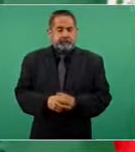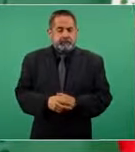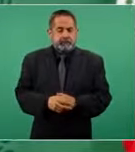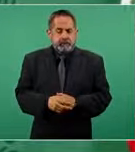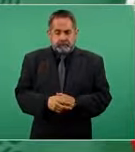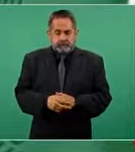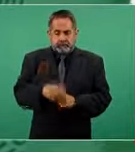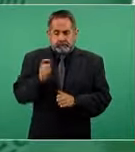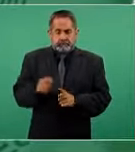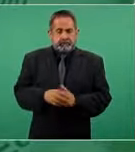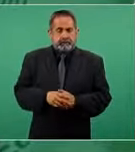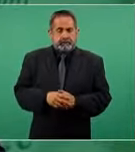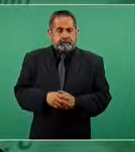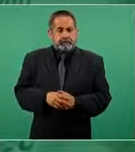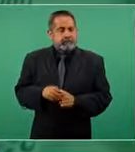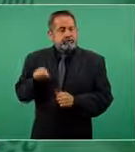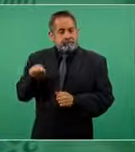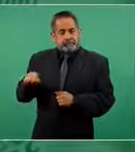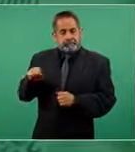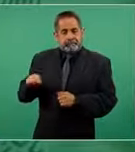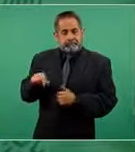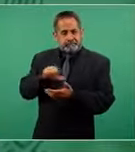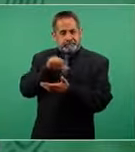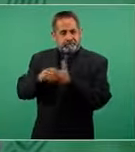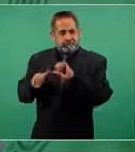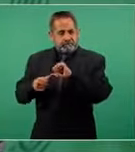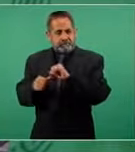no se va a resolver el problema